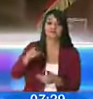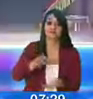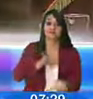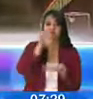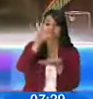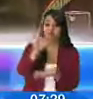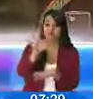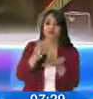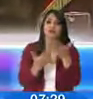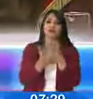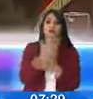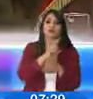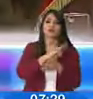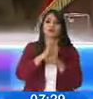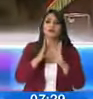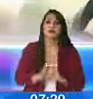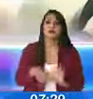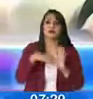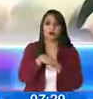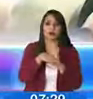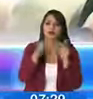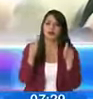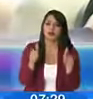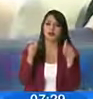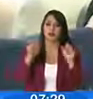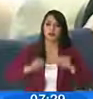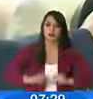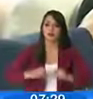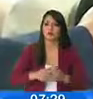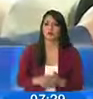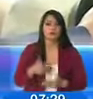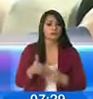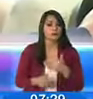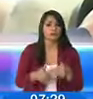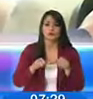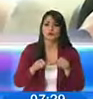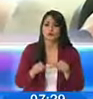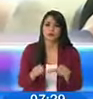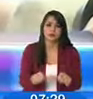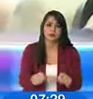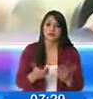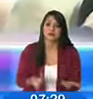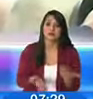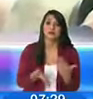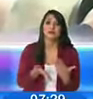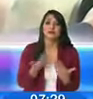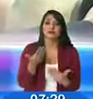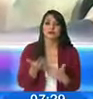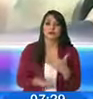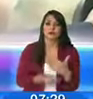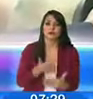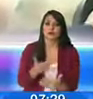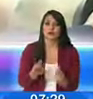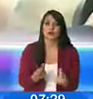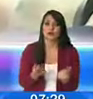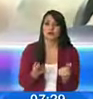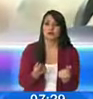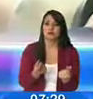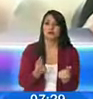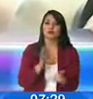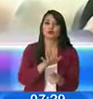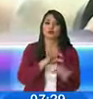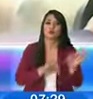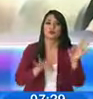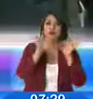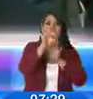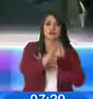para elegir al nuevo superintendente de bancos. Claro, se seguirán los procedimientos que realmente faciliten que venga lo más rápidamente posible